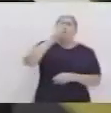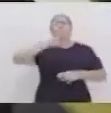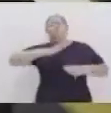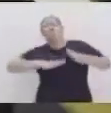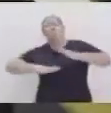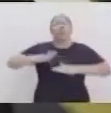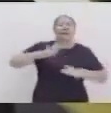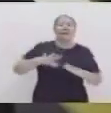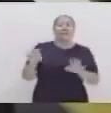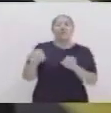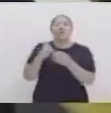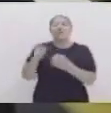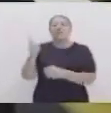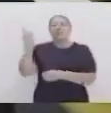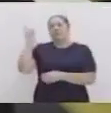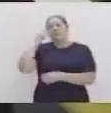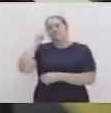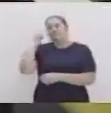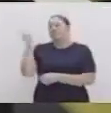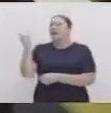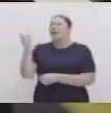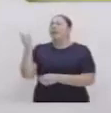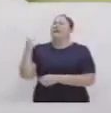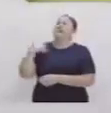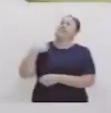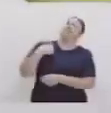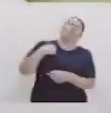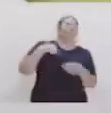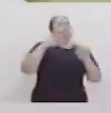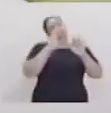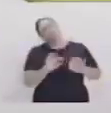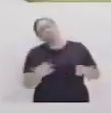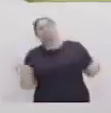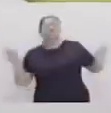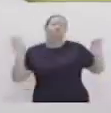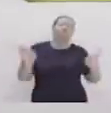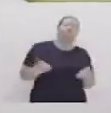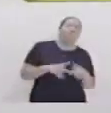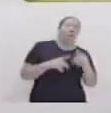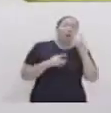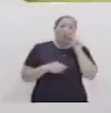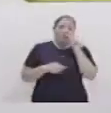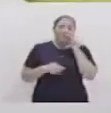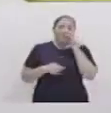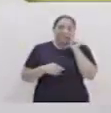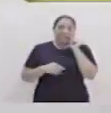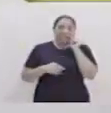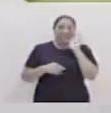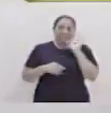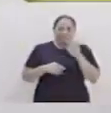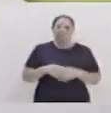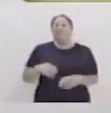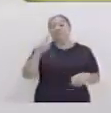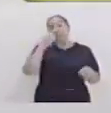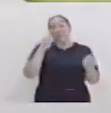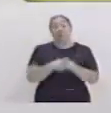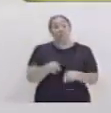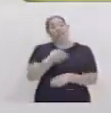imaginar al escuchar a esos patitos de Amatitlán. También voy a tocar la canción del pescador.